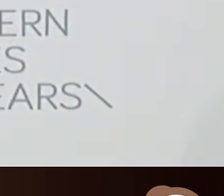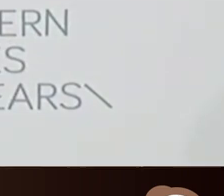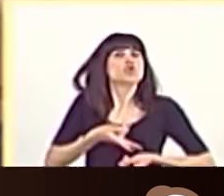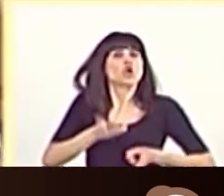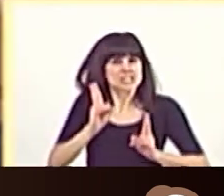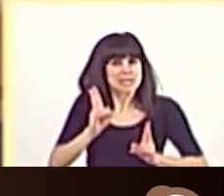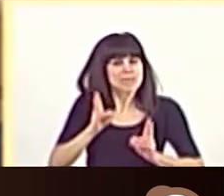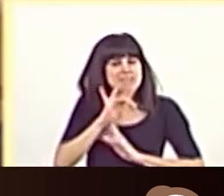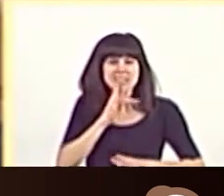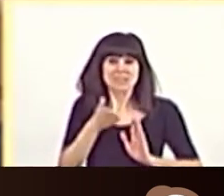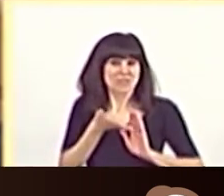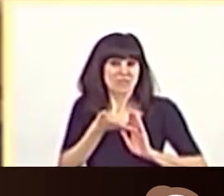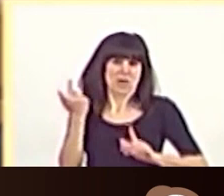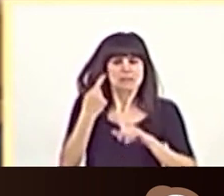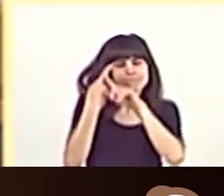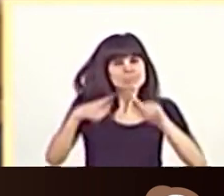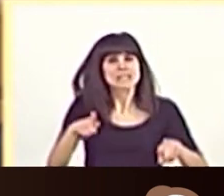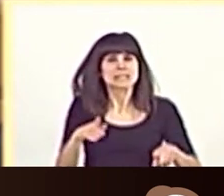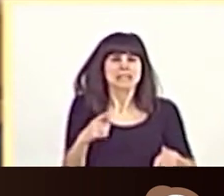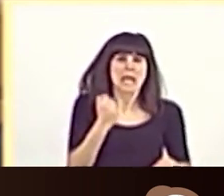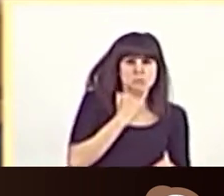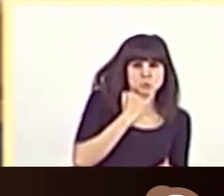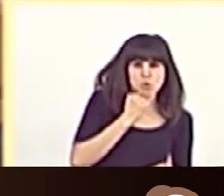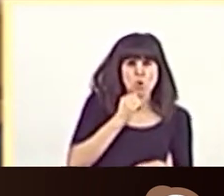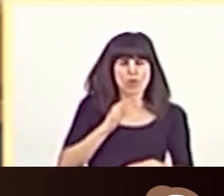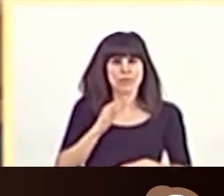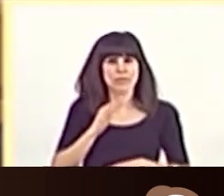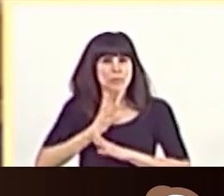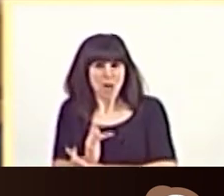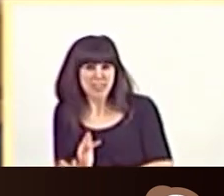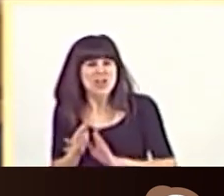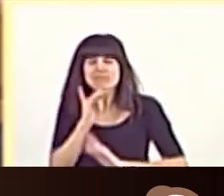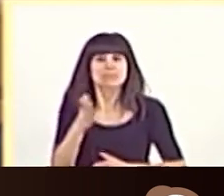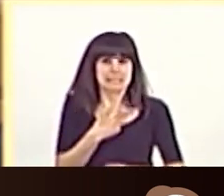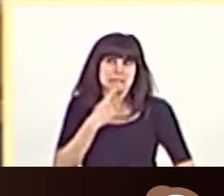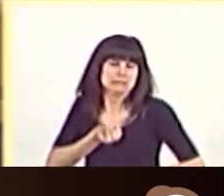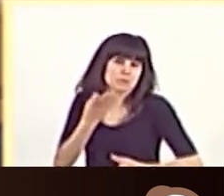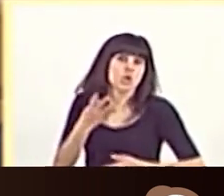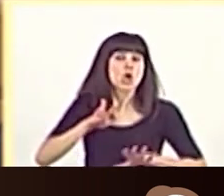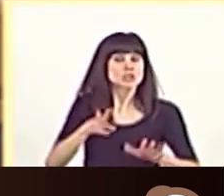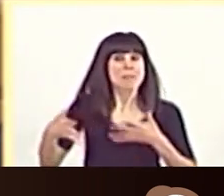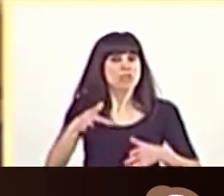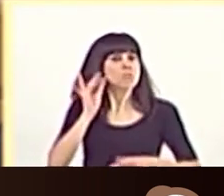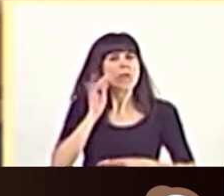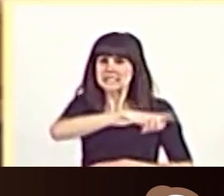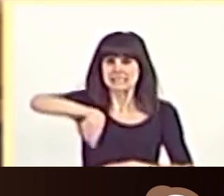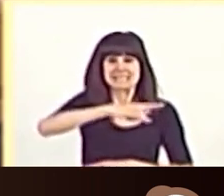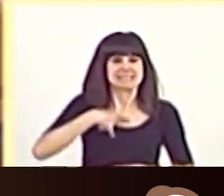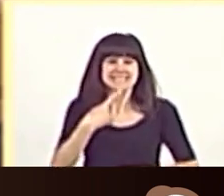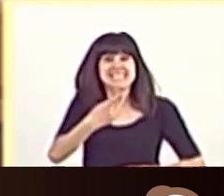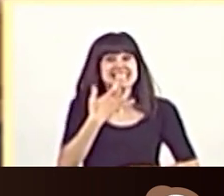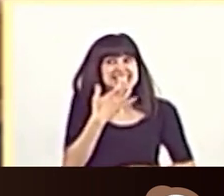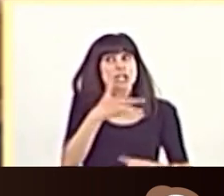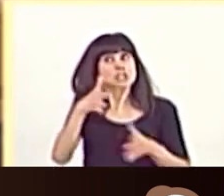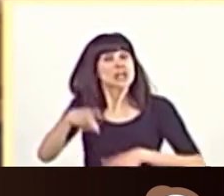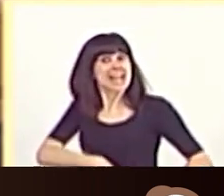amiga, cuando un gobierno como este, en el cual de 71 informes solo hace públicos 5, cuando vemos que hay